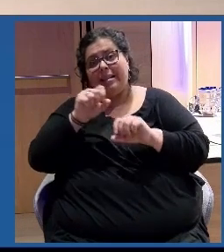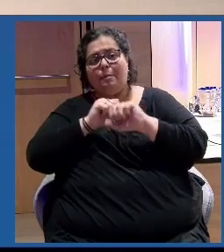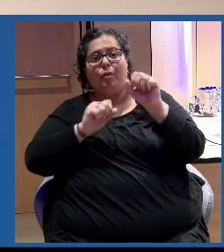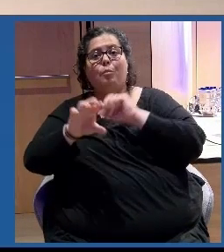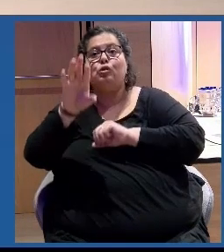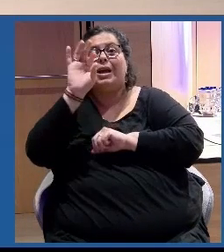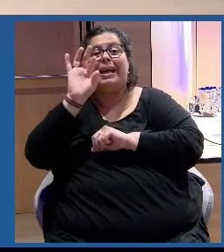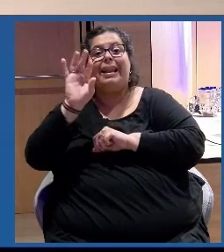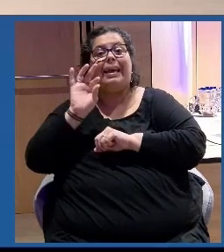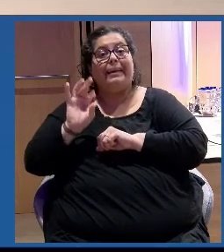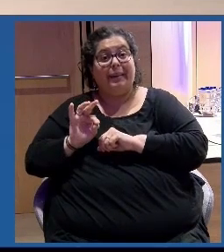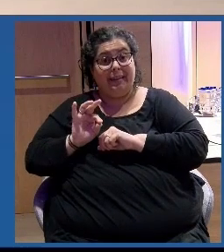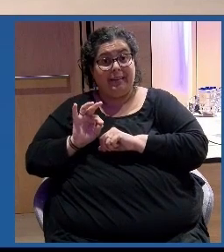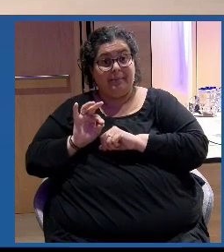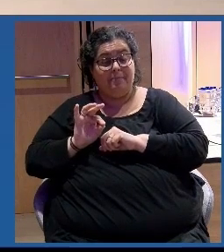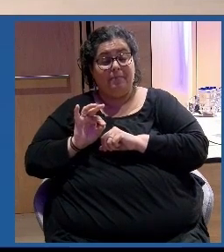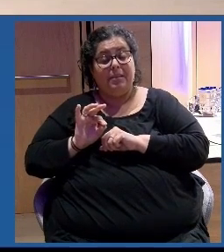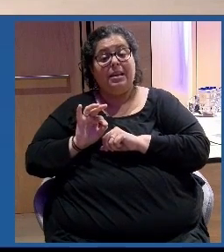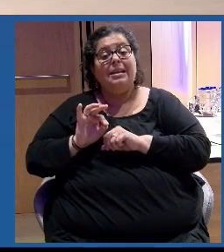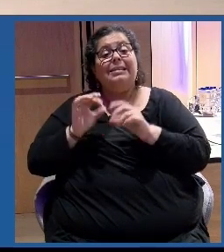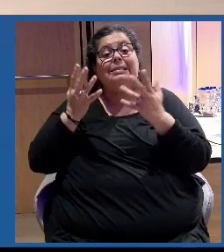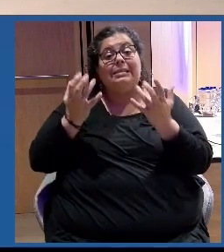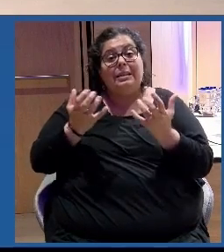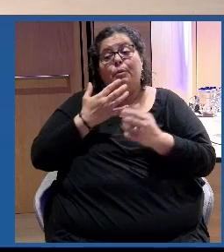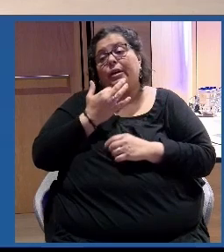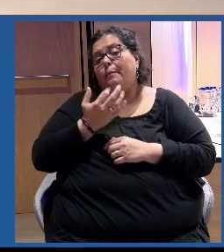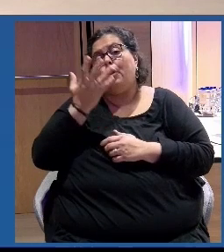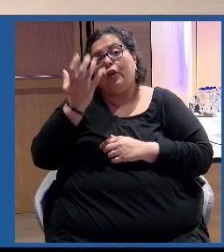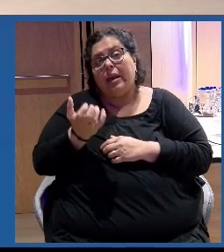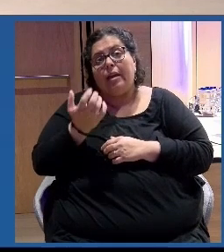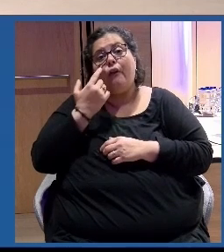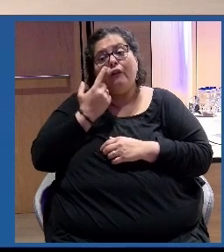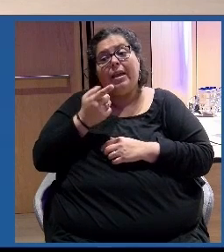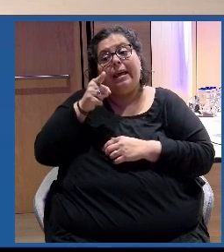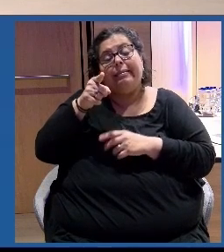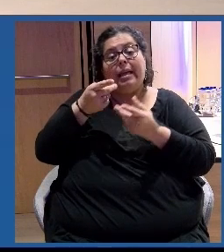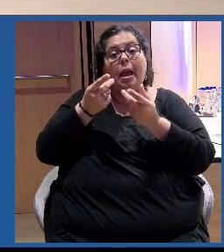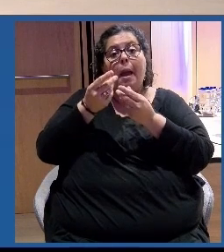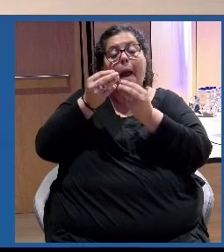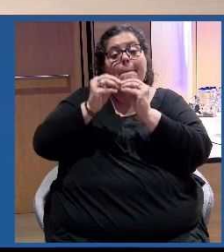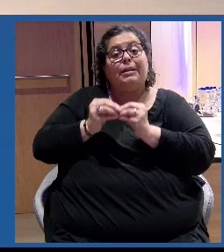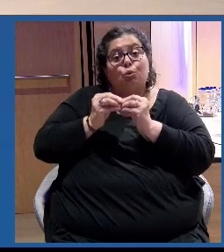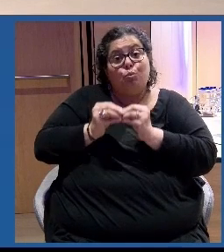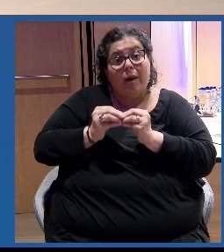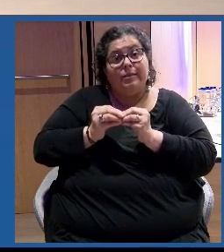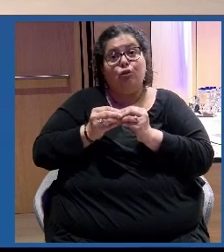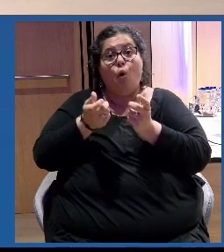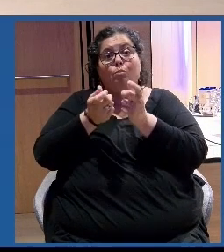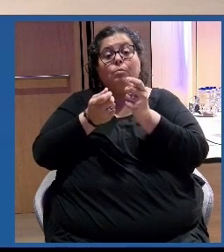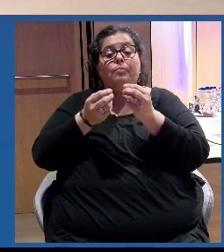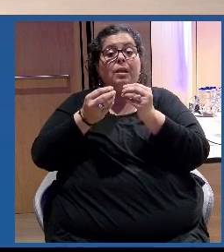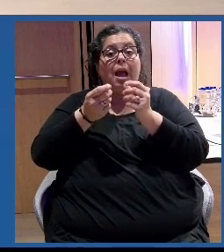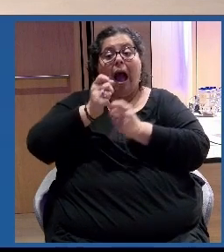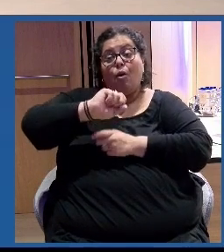arriba, en la caja de la derecha hacia abajo, si queremos ver el presupuesto ajustado por inflación o en valores nominales. Eso